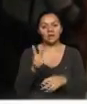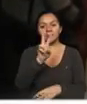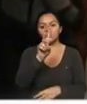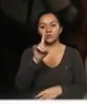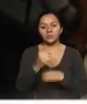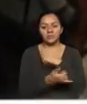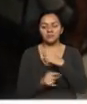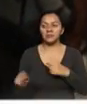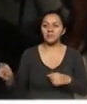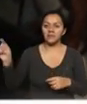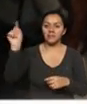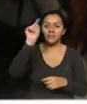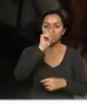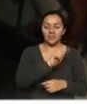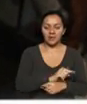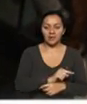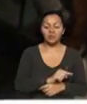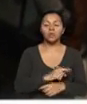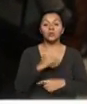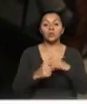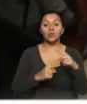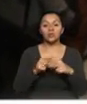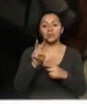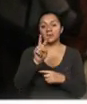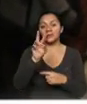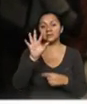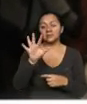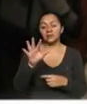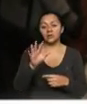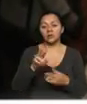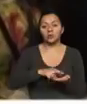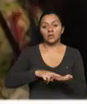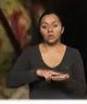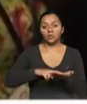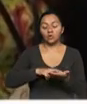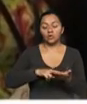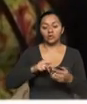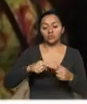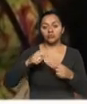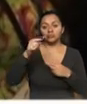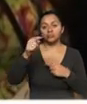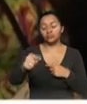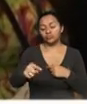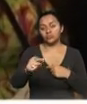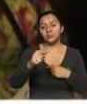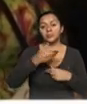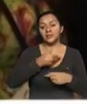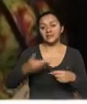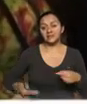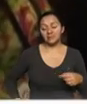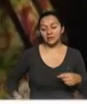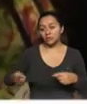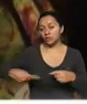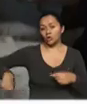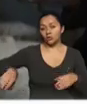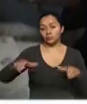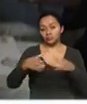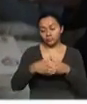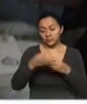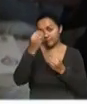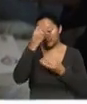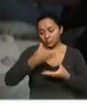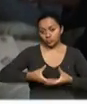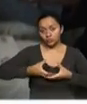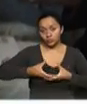21 países previo a la 25ª Cumbre Iberoamericana de Jefas y Jefes de Estado y de Gobierno a celebrarse los